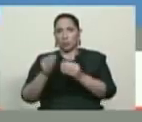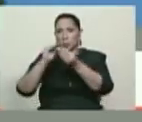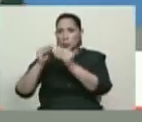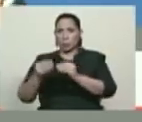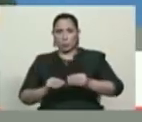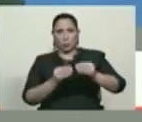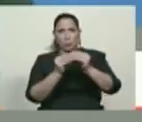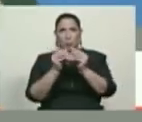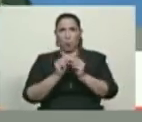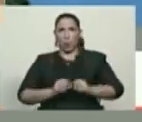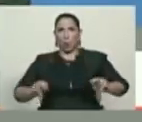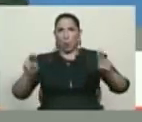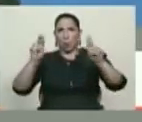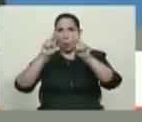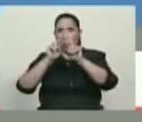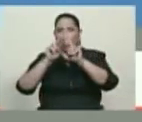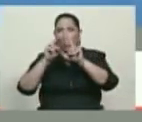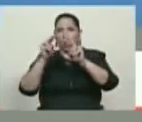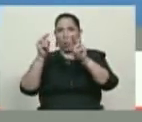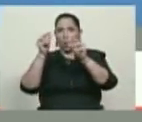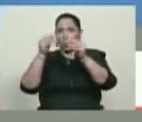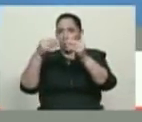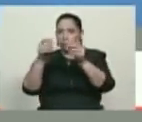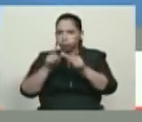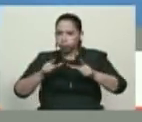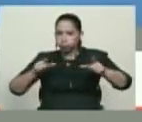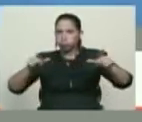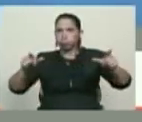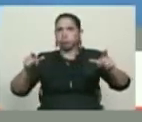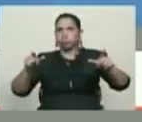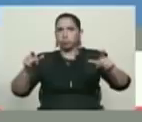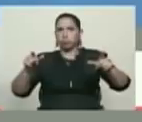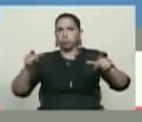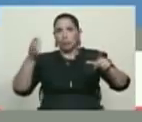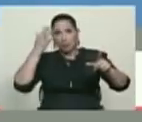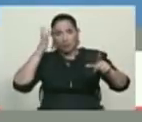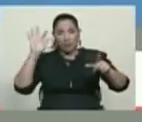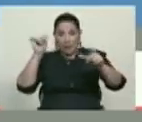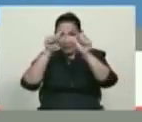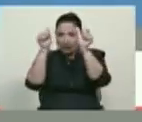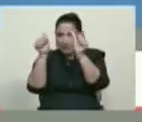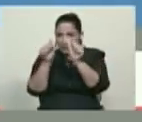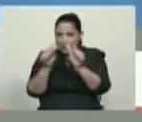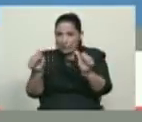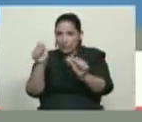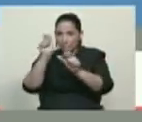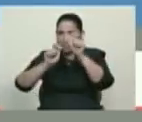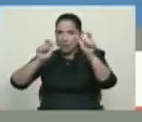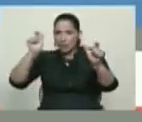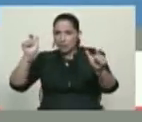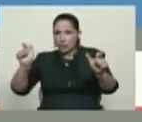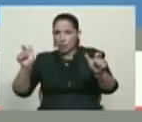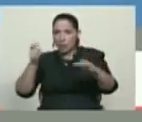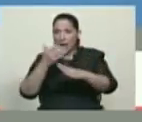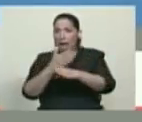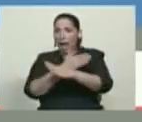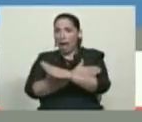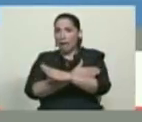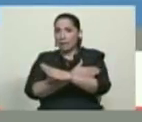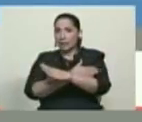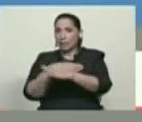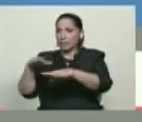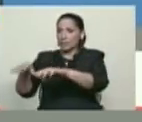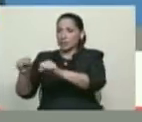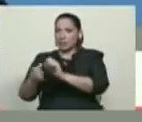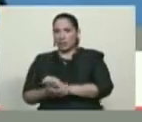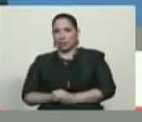Unidas, sus obras de arte, sus salones, fueron diseñados por artistas antifascistas. Qué